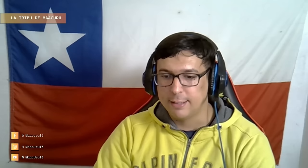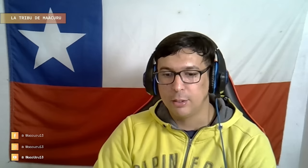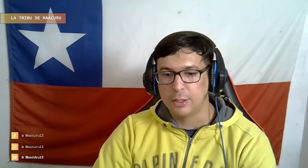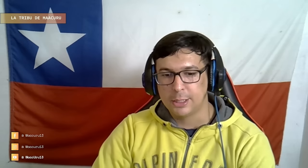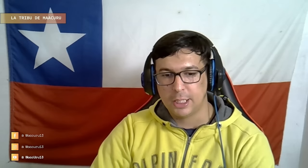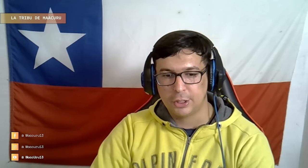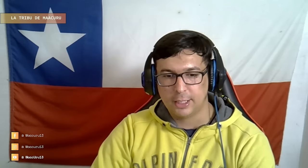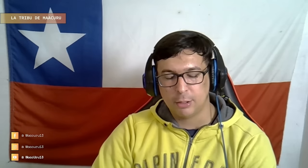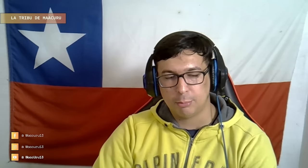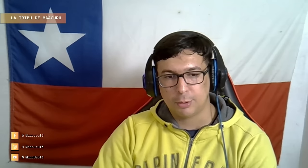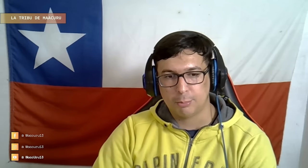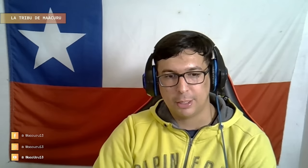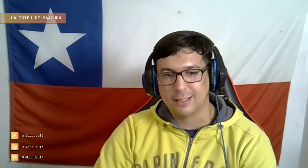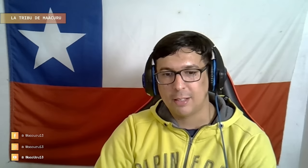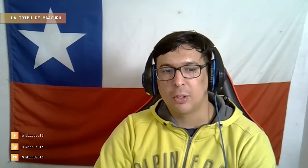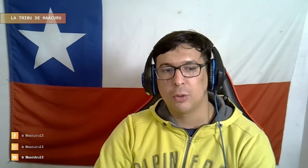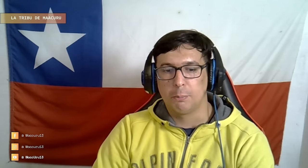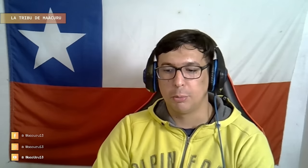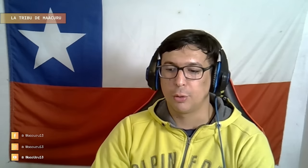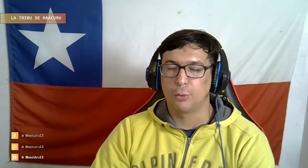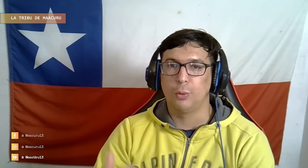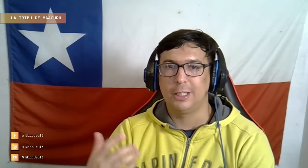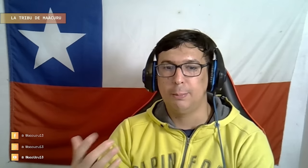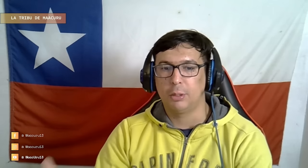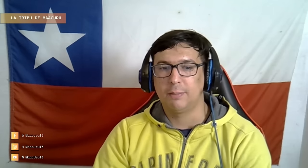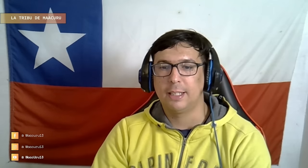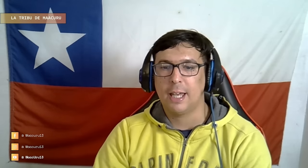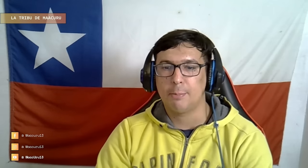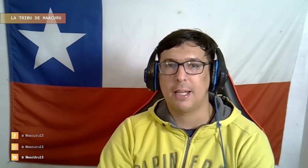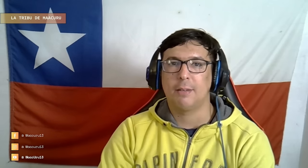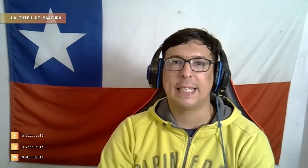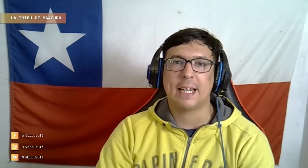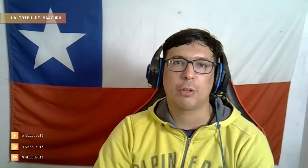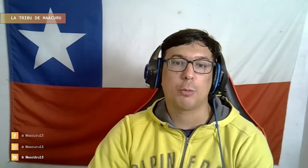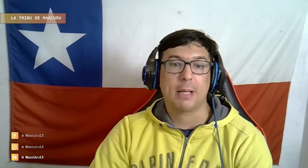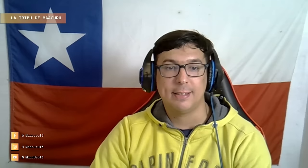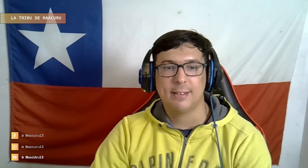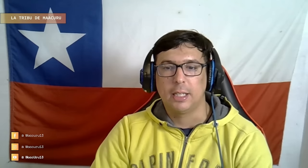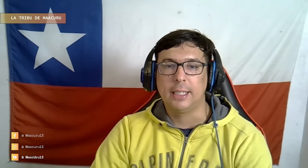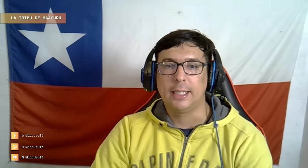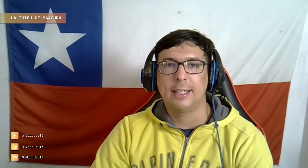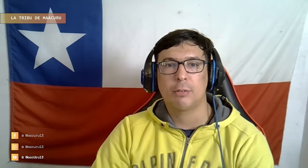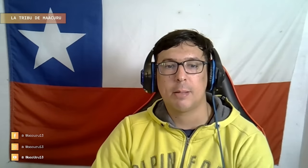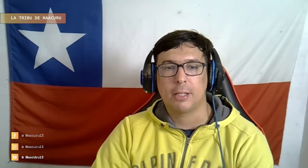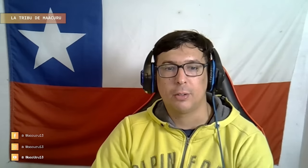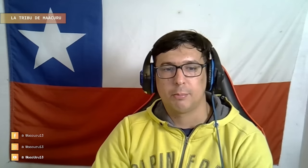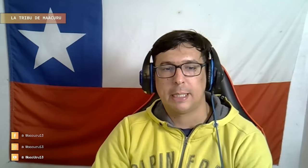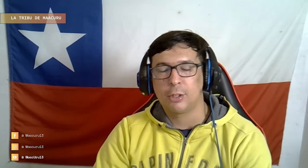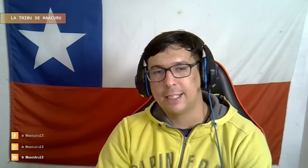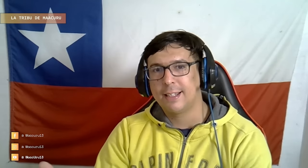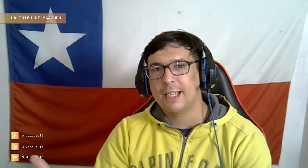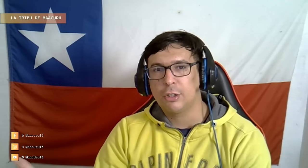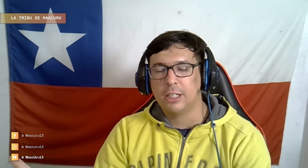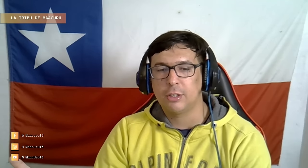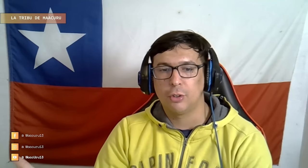muy agradecido con este chileno por este trabajo, por su disponibilidad para venir a nuestro país y dar una mano. Para